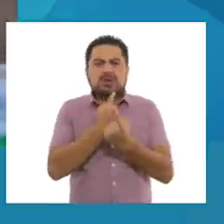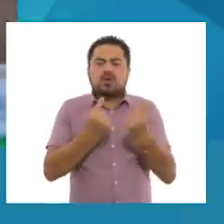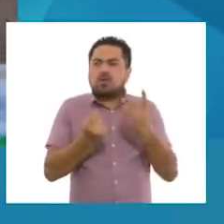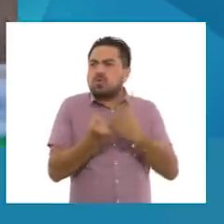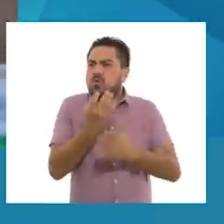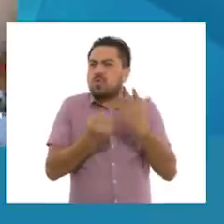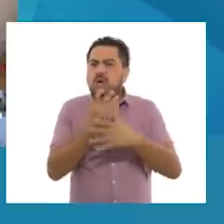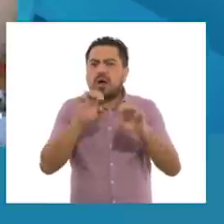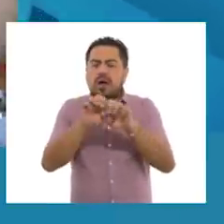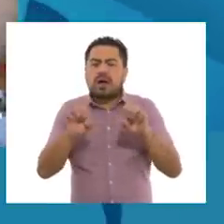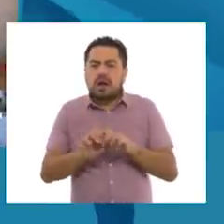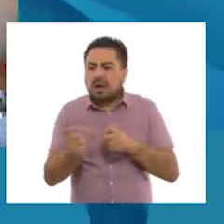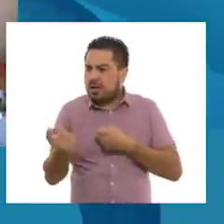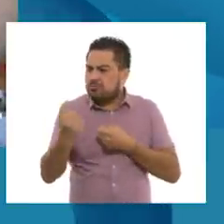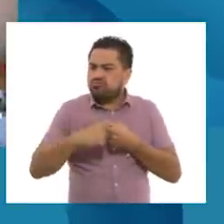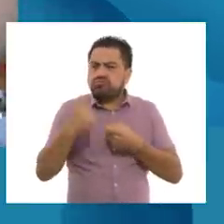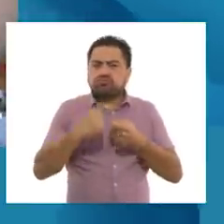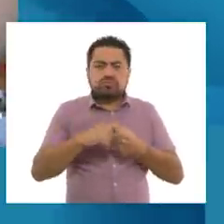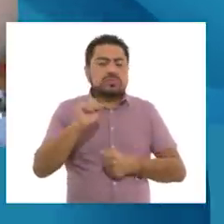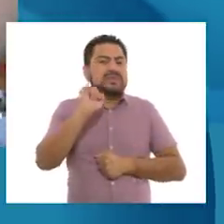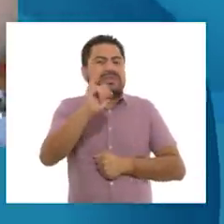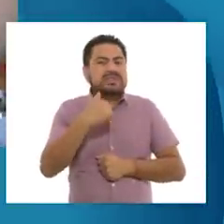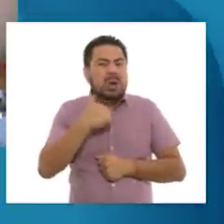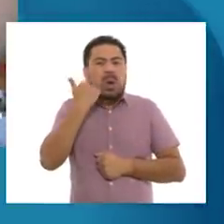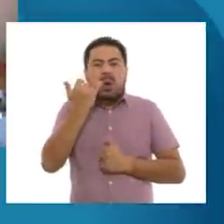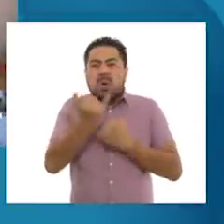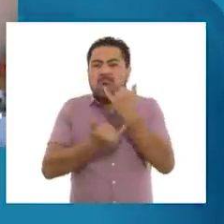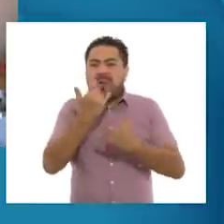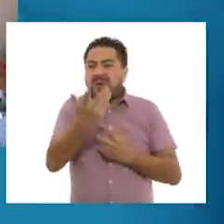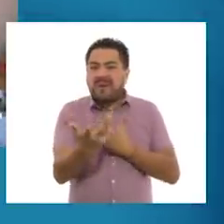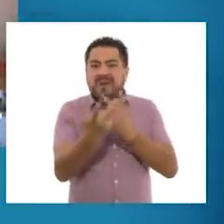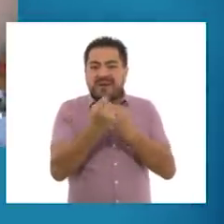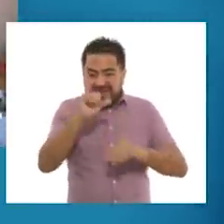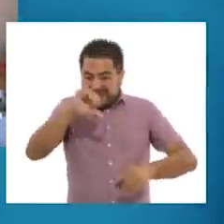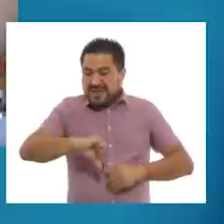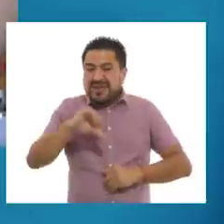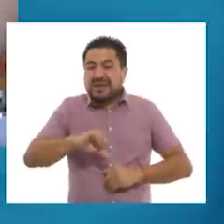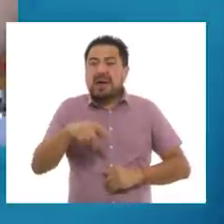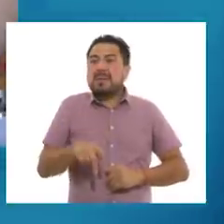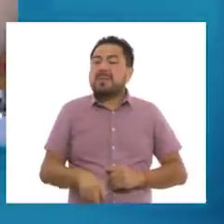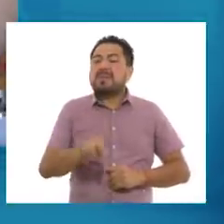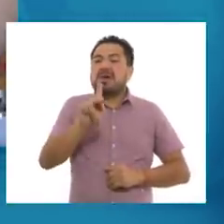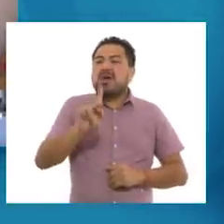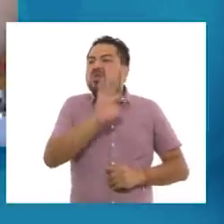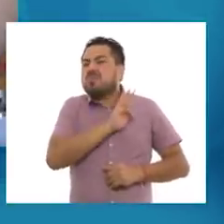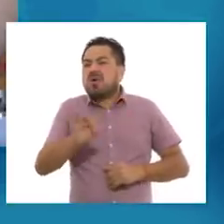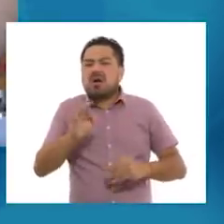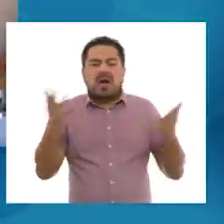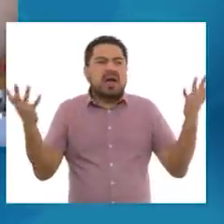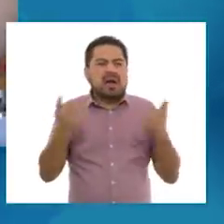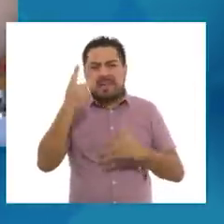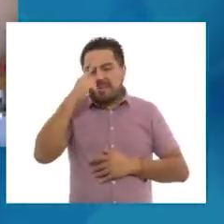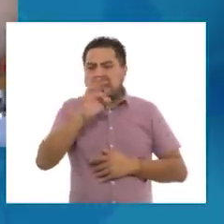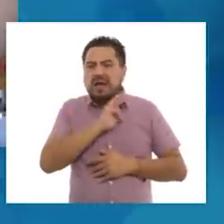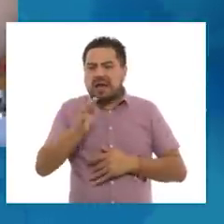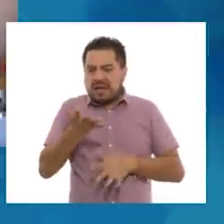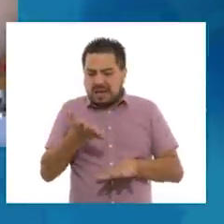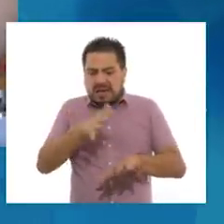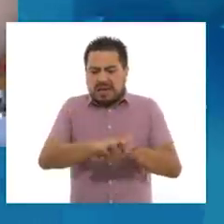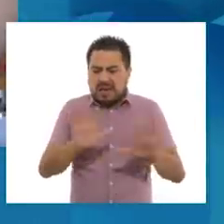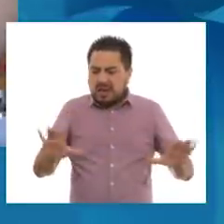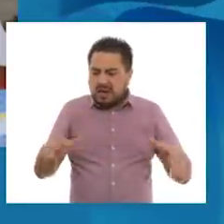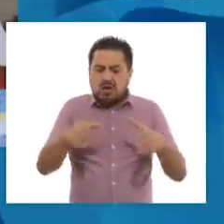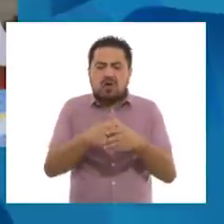nuevos en el equipo. Uy, chicos, yo sí quiero que jueguen con nosotros, pero ¿qué podemos hacer para que se integren al